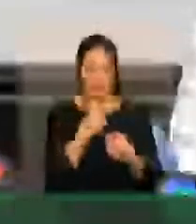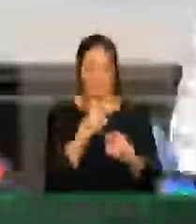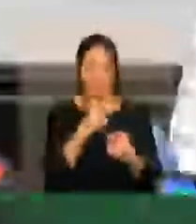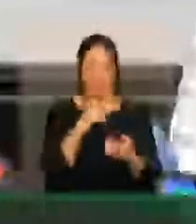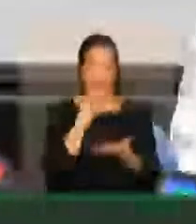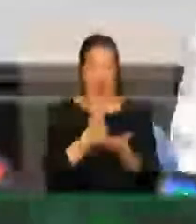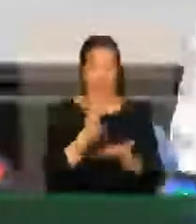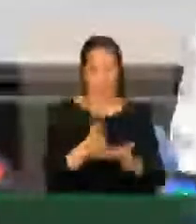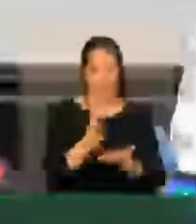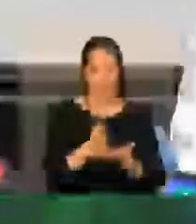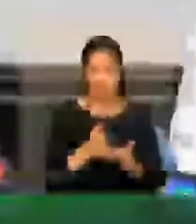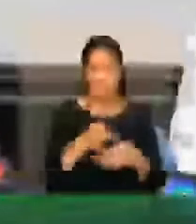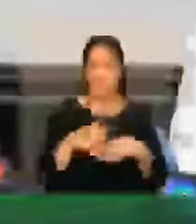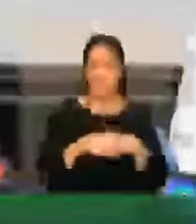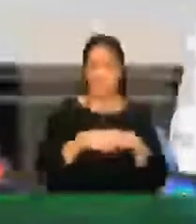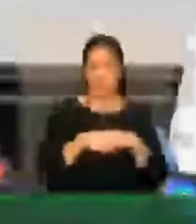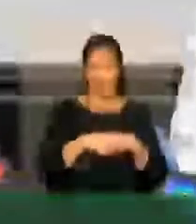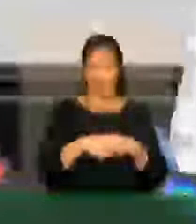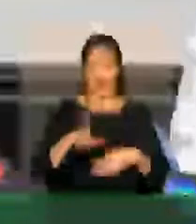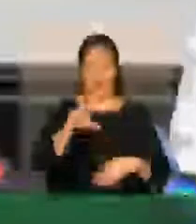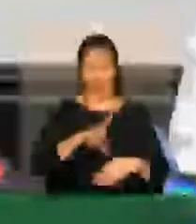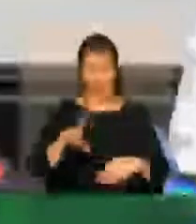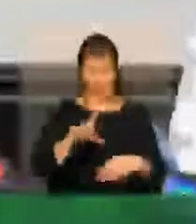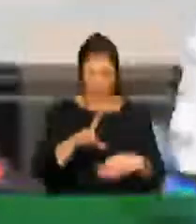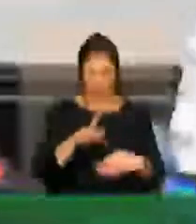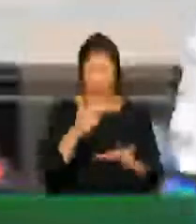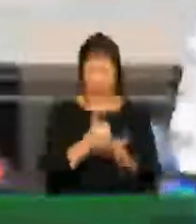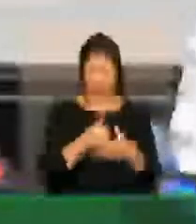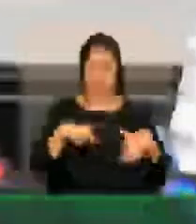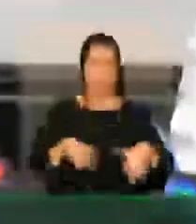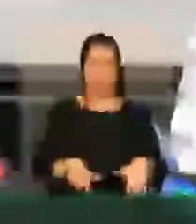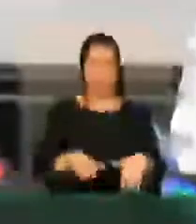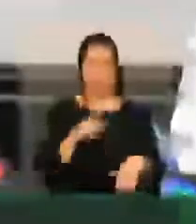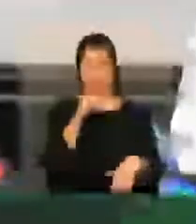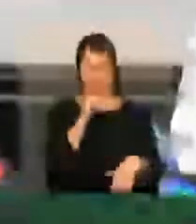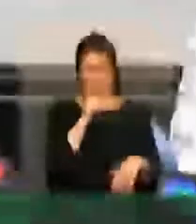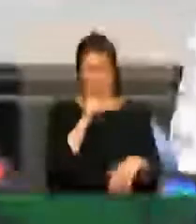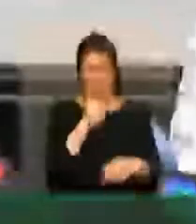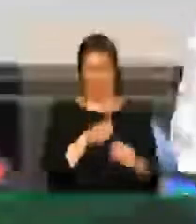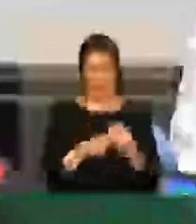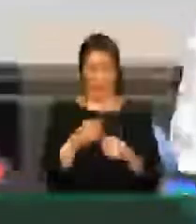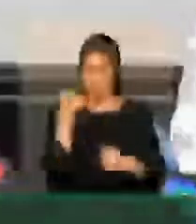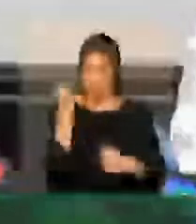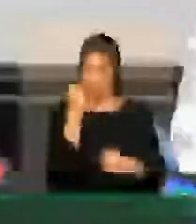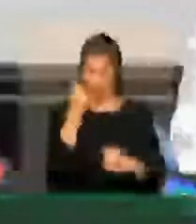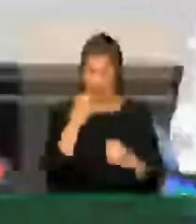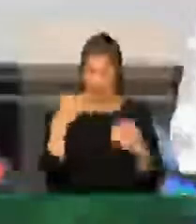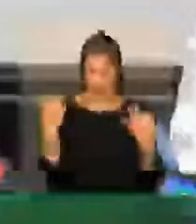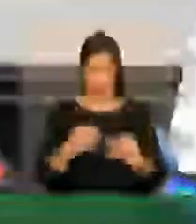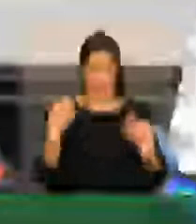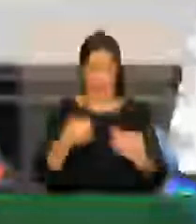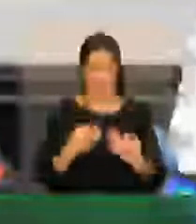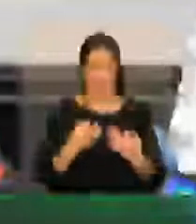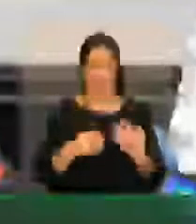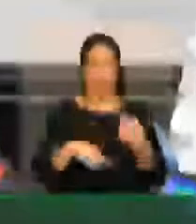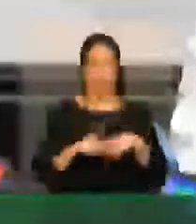que mi amigo Jorge Larrañaga, cuando estuvo en el ministerio, le dio una impronta muy especial.